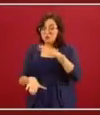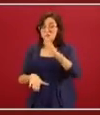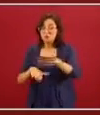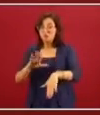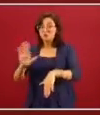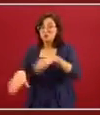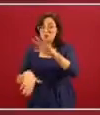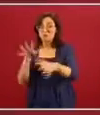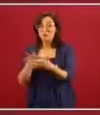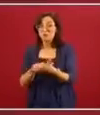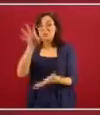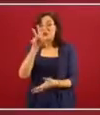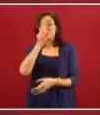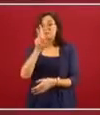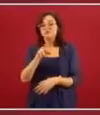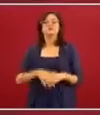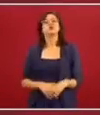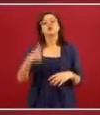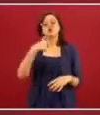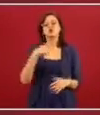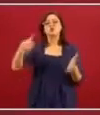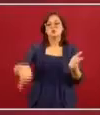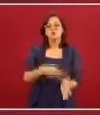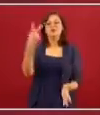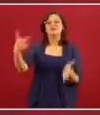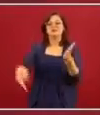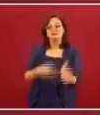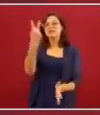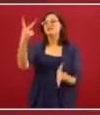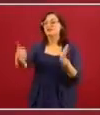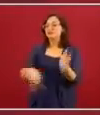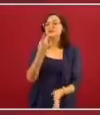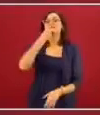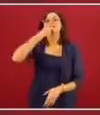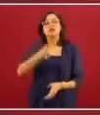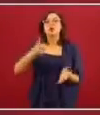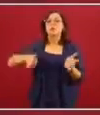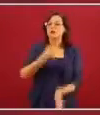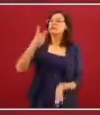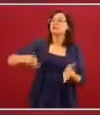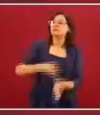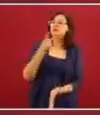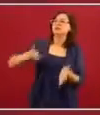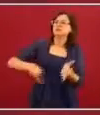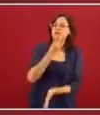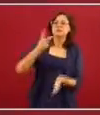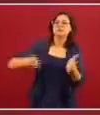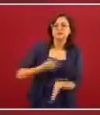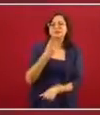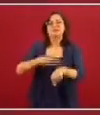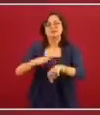más. Hemos dicho una y otra vez, y lo debe tener muy claro la población, cuando insistimos, quédate